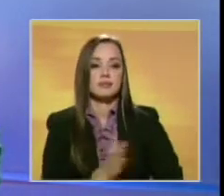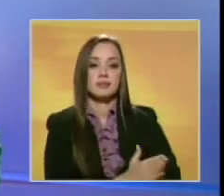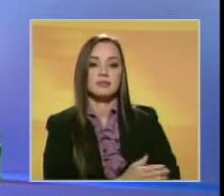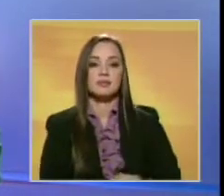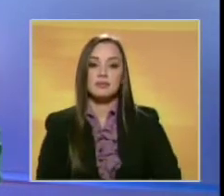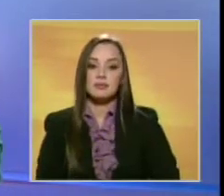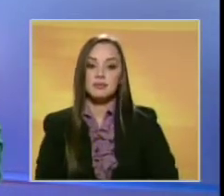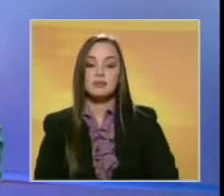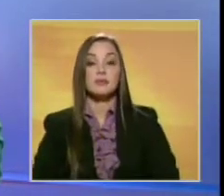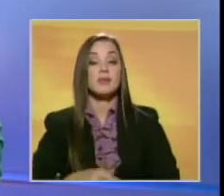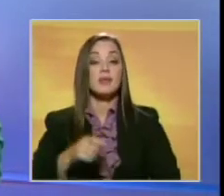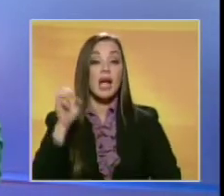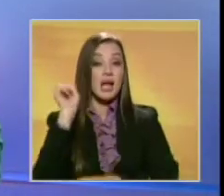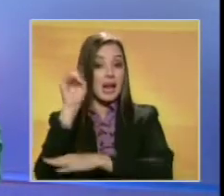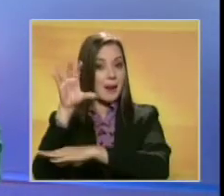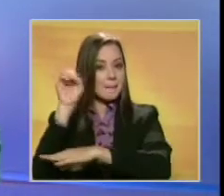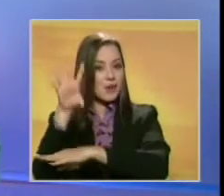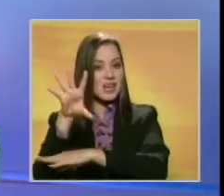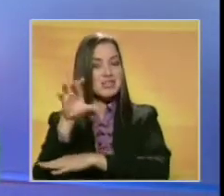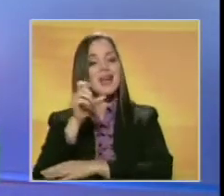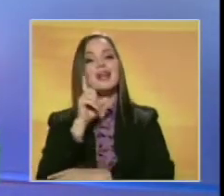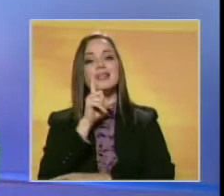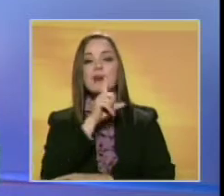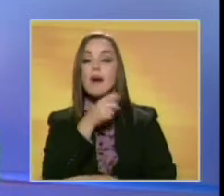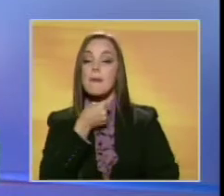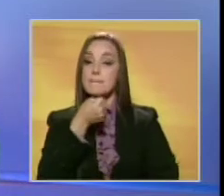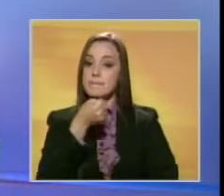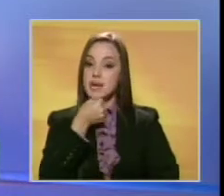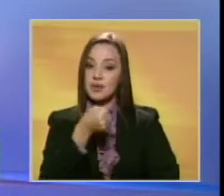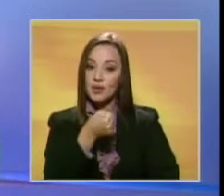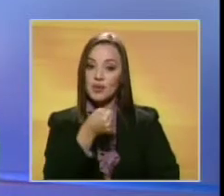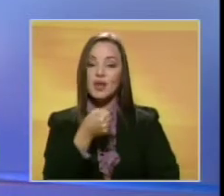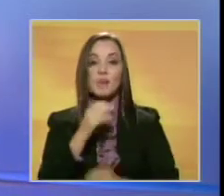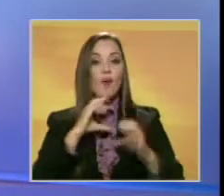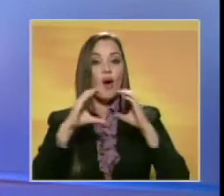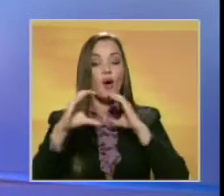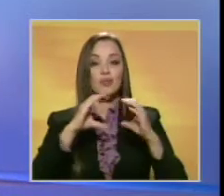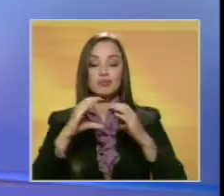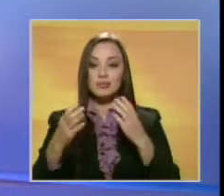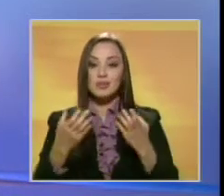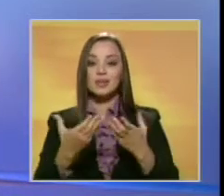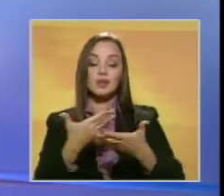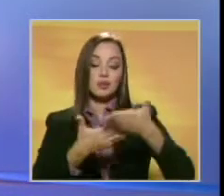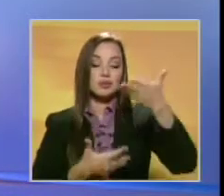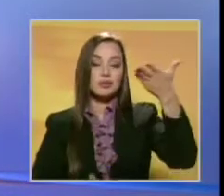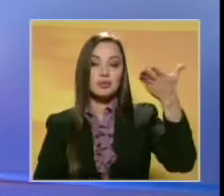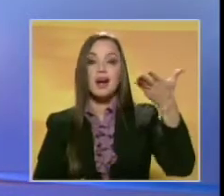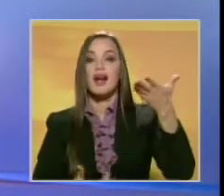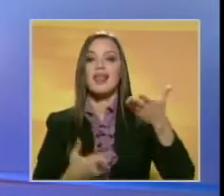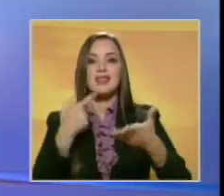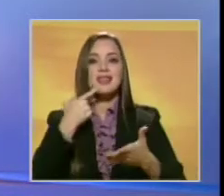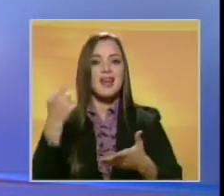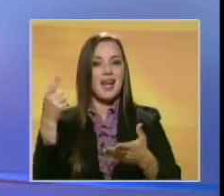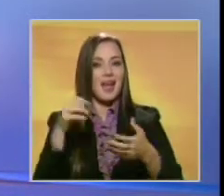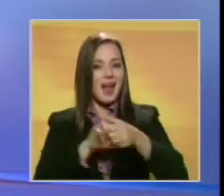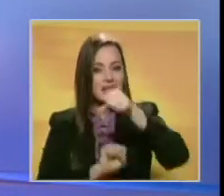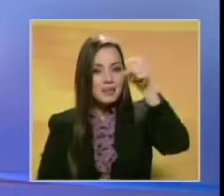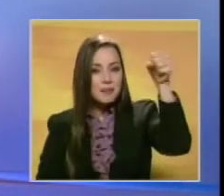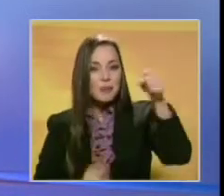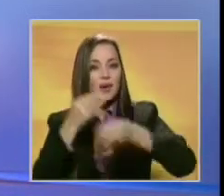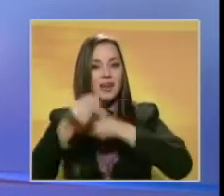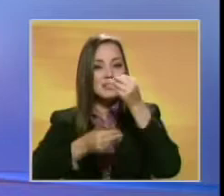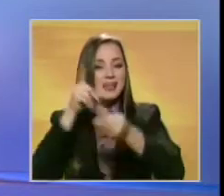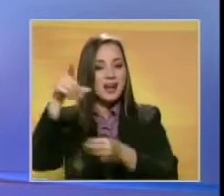participación de los asistentes a la ponencia Periodismo Comunitario durante el Diplomado Balance y Equilibrio Informativo demuestra el interés que existe a nivel nacional sobre el